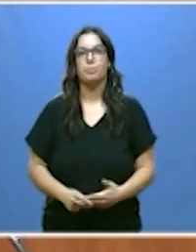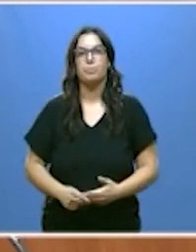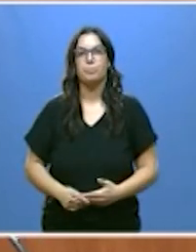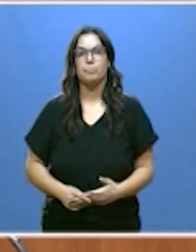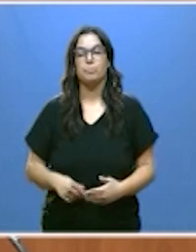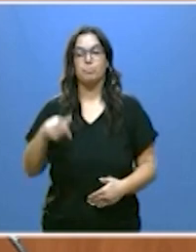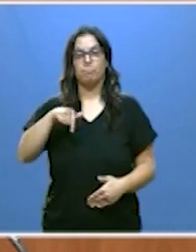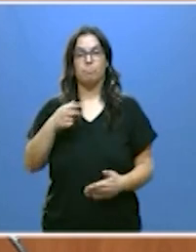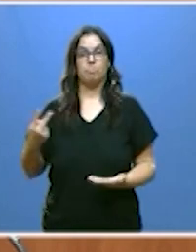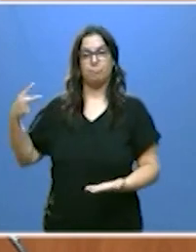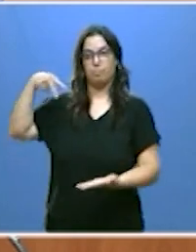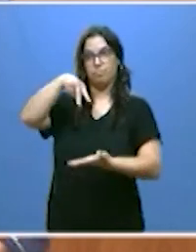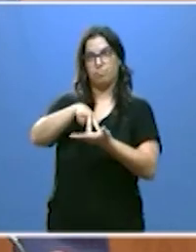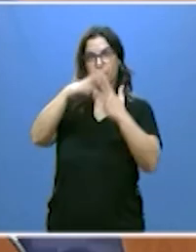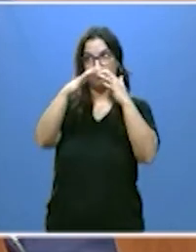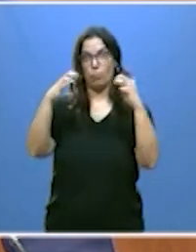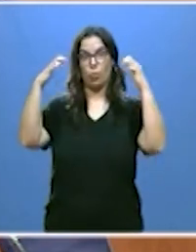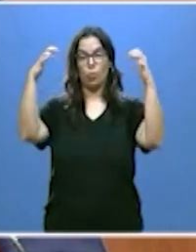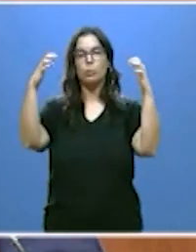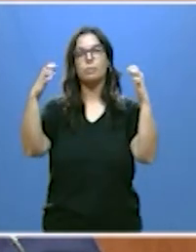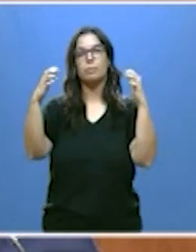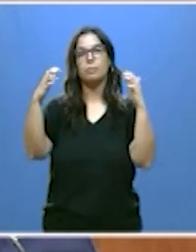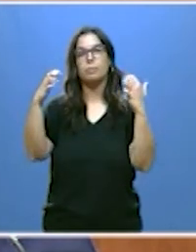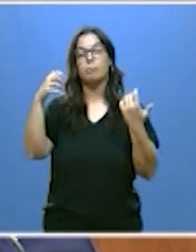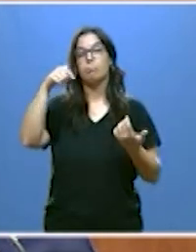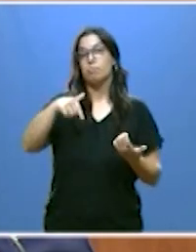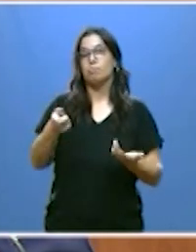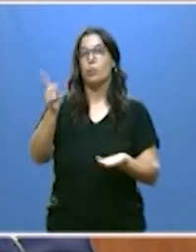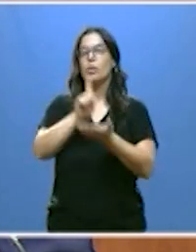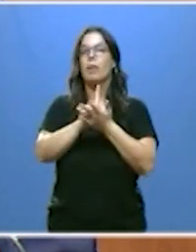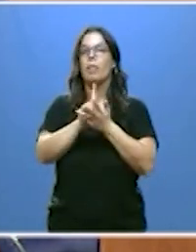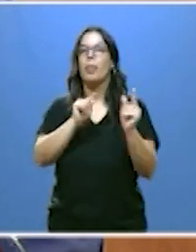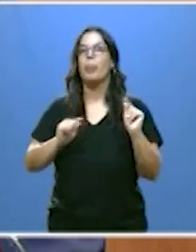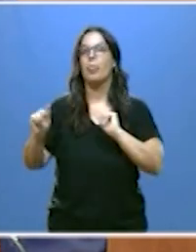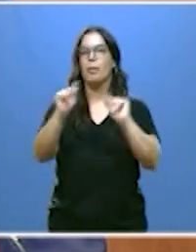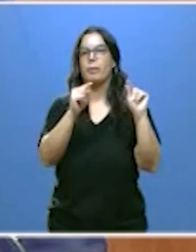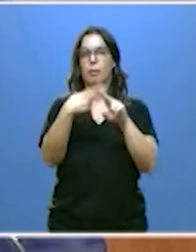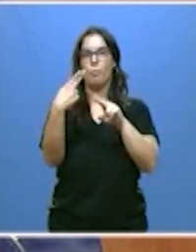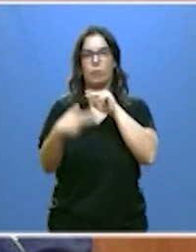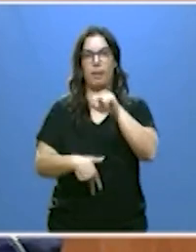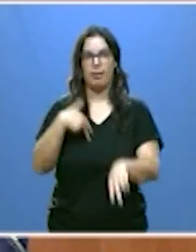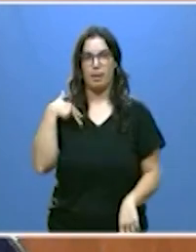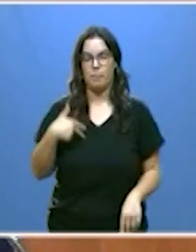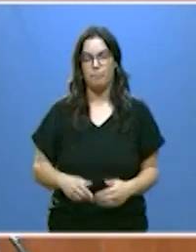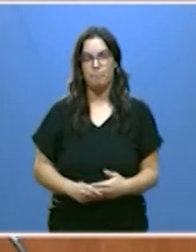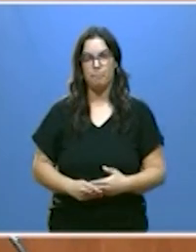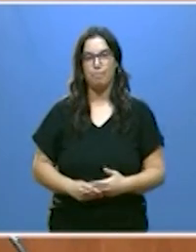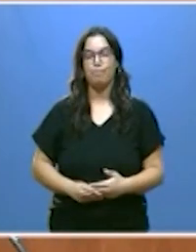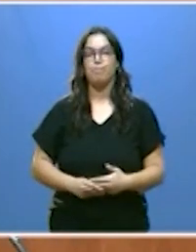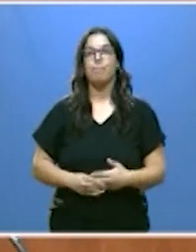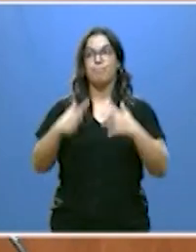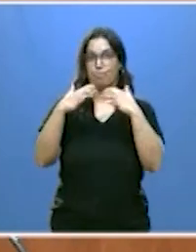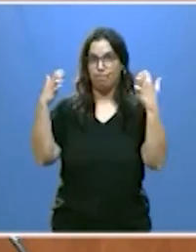Comparezco ante estas Cortes de Castilla y León en un nuevo debate de política general. Señorías,